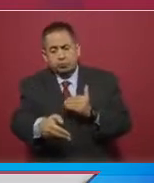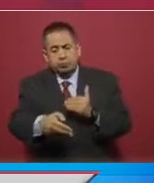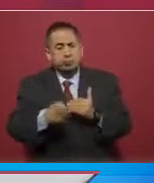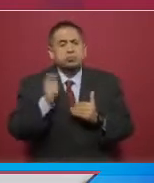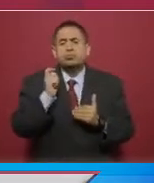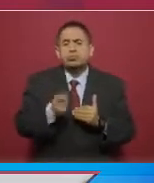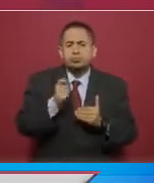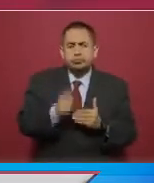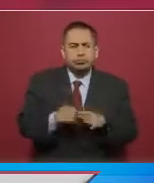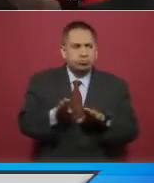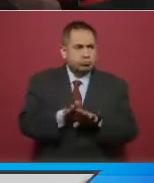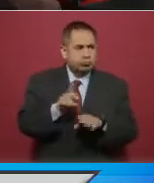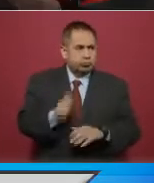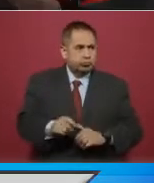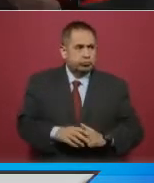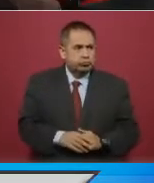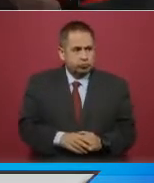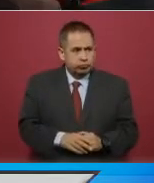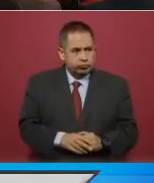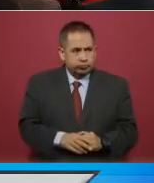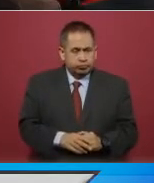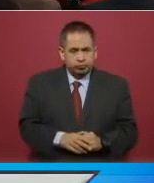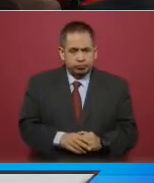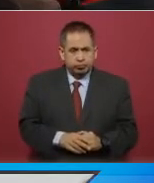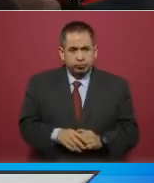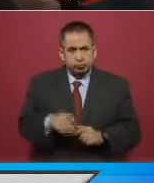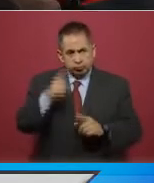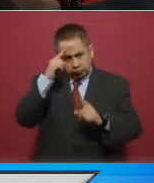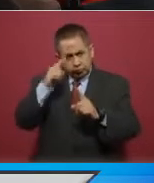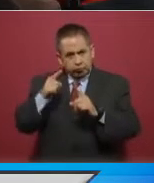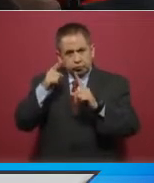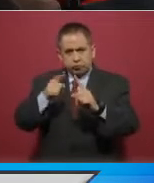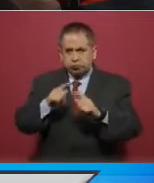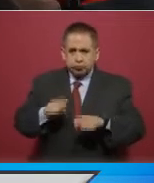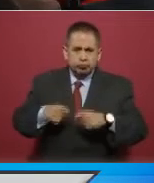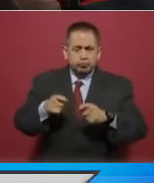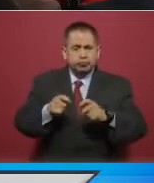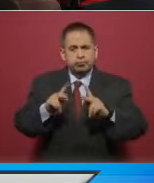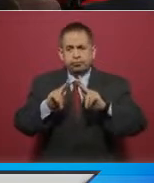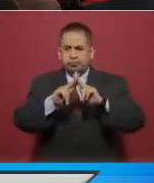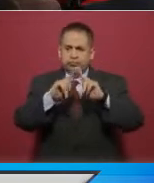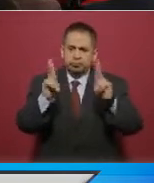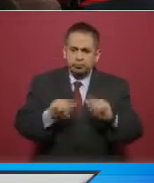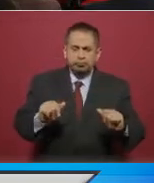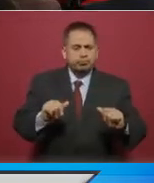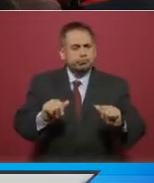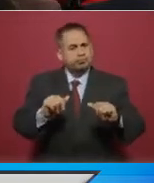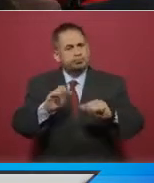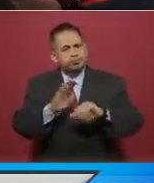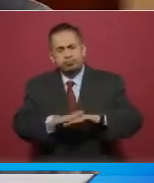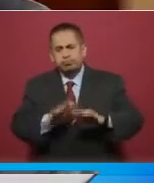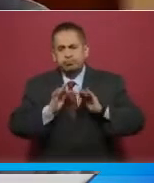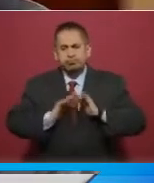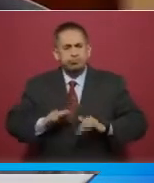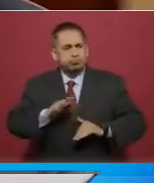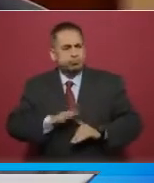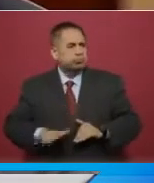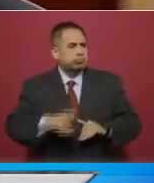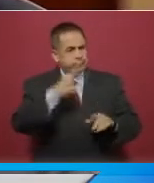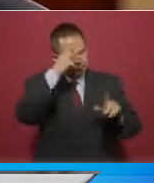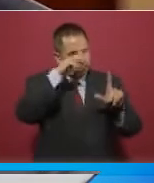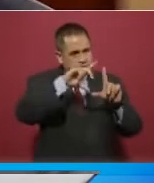coordinada. Gracias a esta reforma se contarán con más elementos para garantizar la seguridad pública. Se destaca el origen revolucionario del